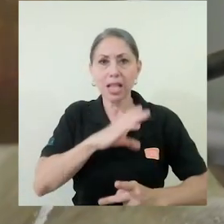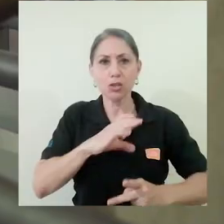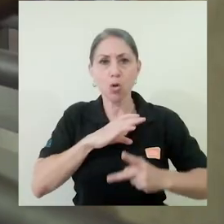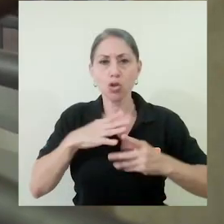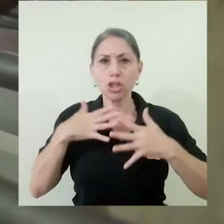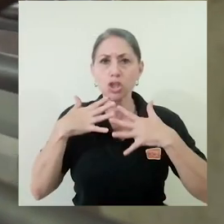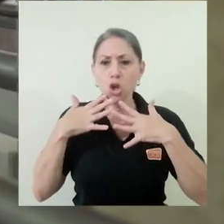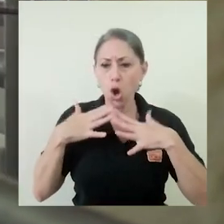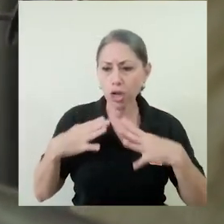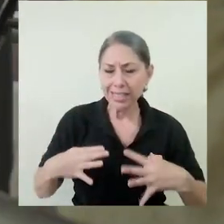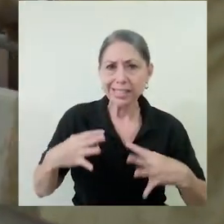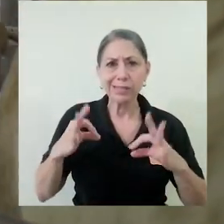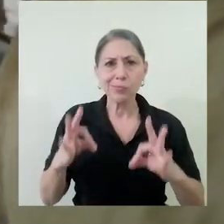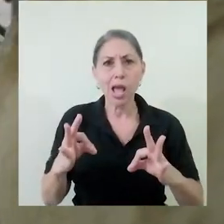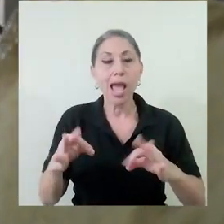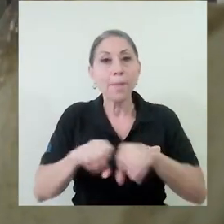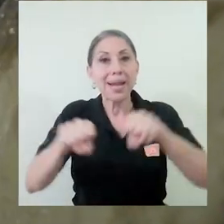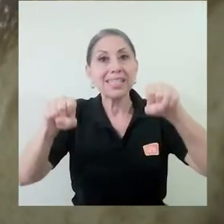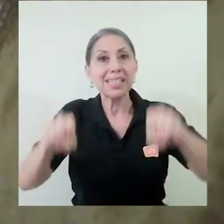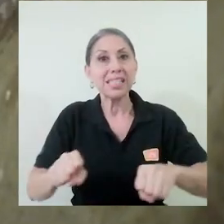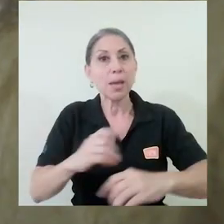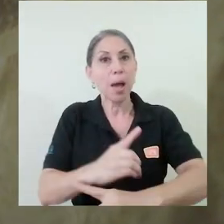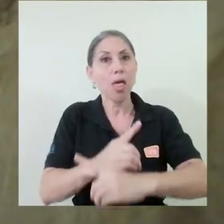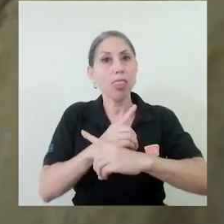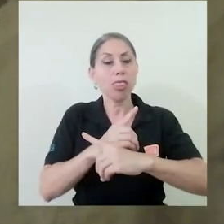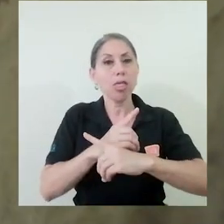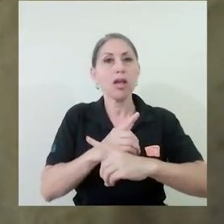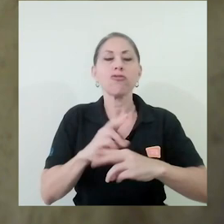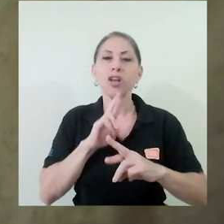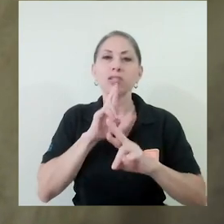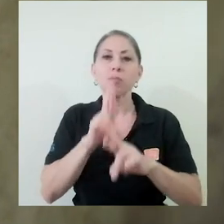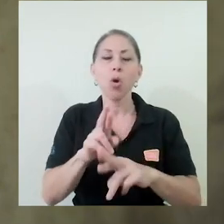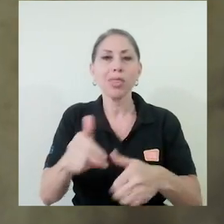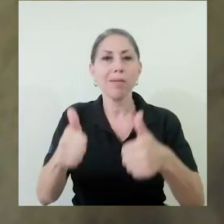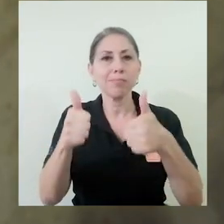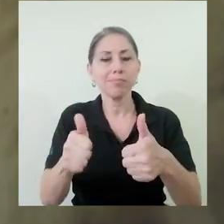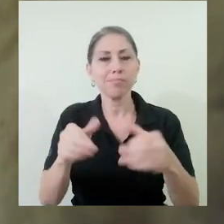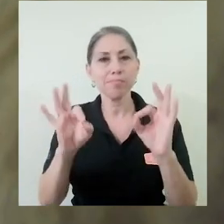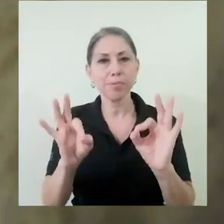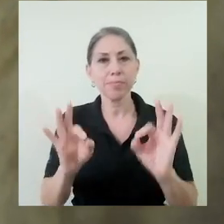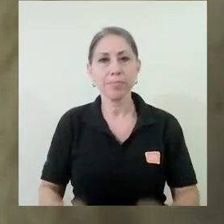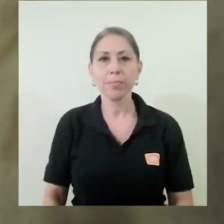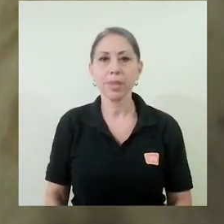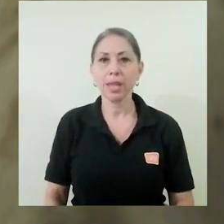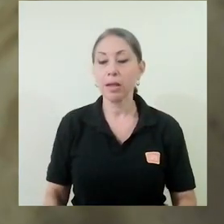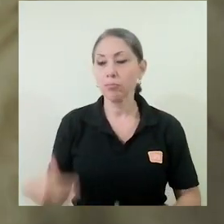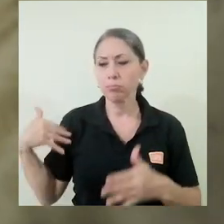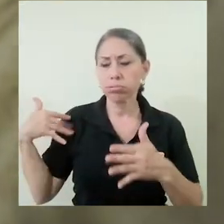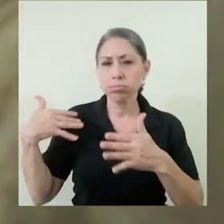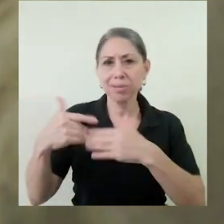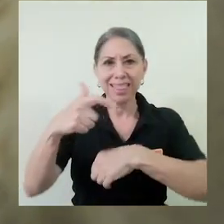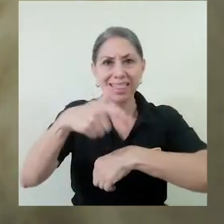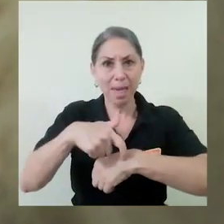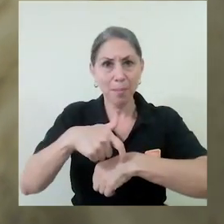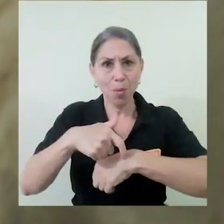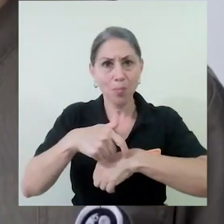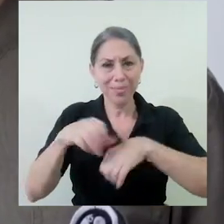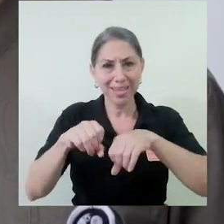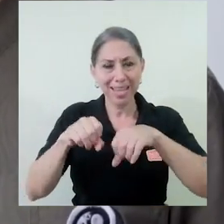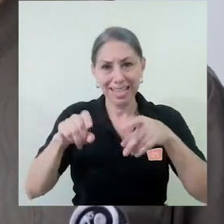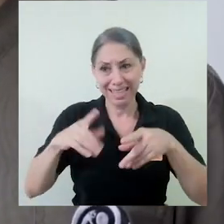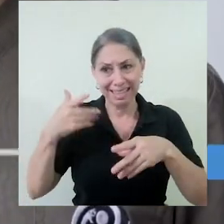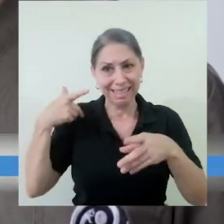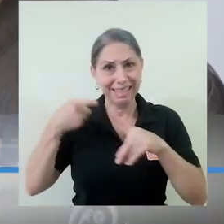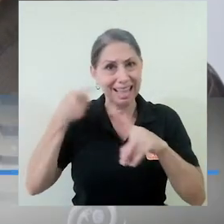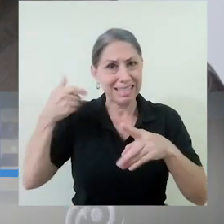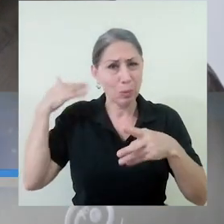condiciones, esto con el fin de que su sistema inmunológico responda de forma eficiente. Durante todo este tiempo del esquema inicial, a